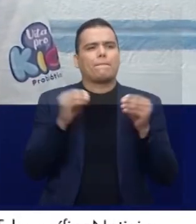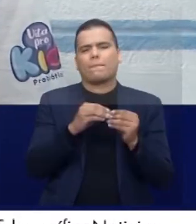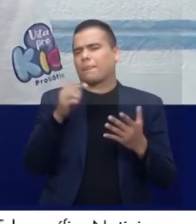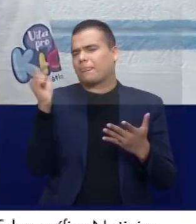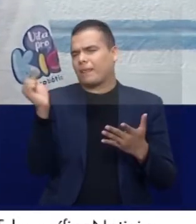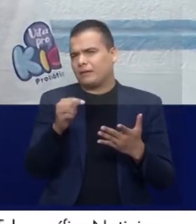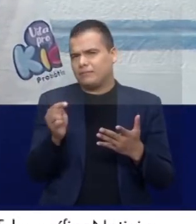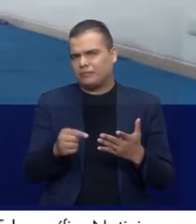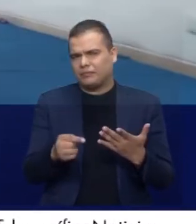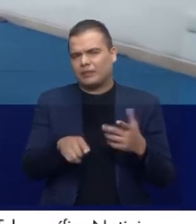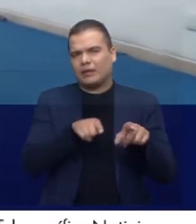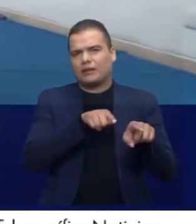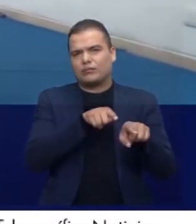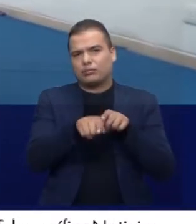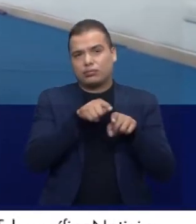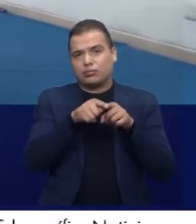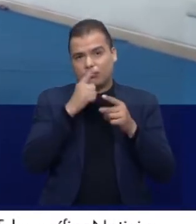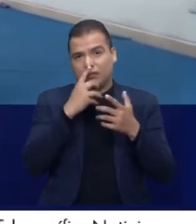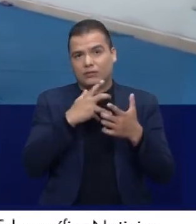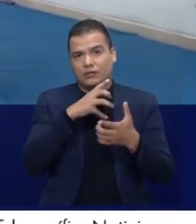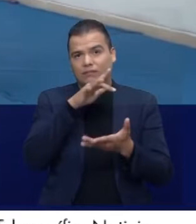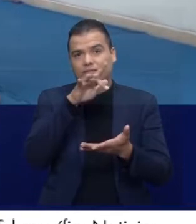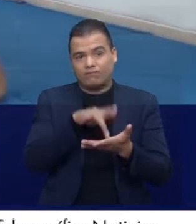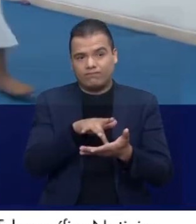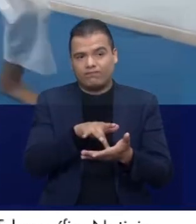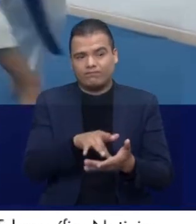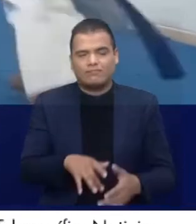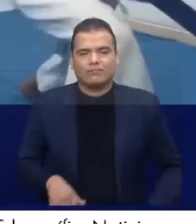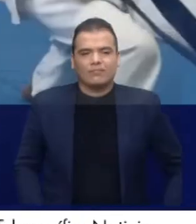los campeonatos que pueda.